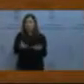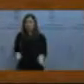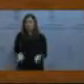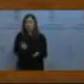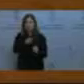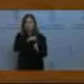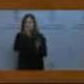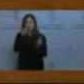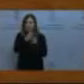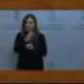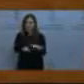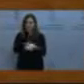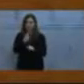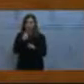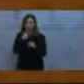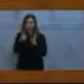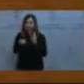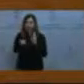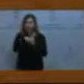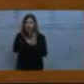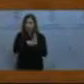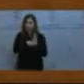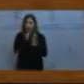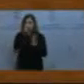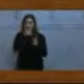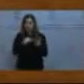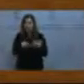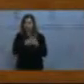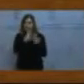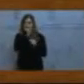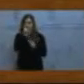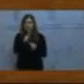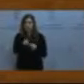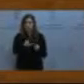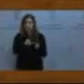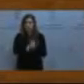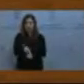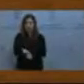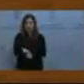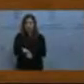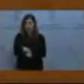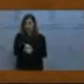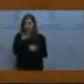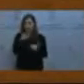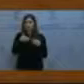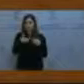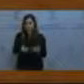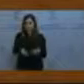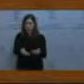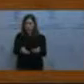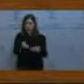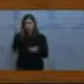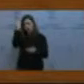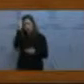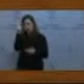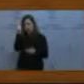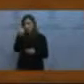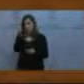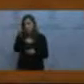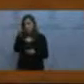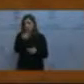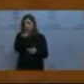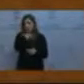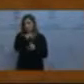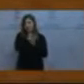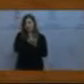2017 con las modificaciones inherentes a esa prórroga. Yo creo que eso, por lo menos, que ustedes hablan mucho de ello, es transparencia,